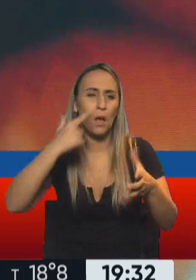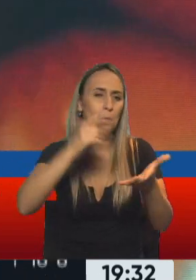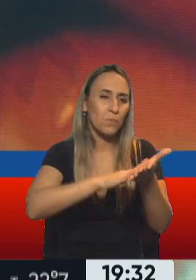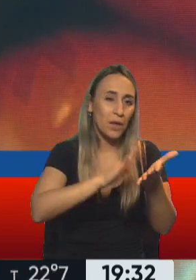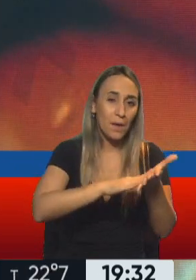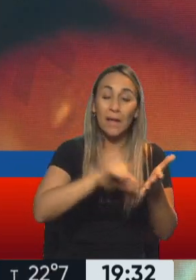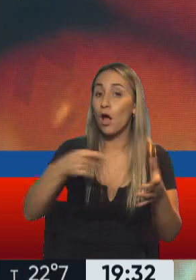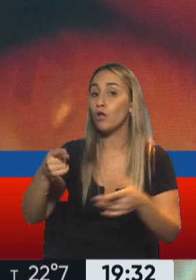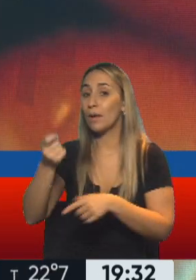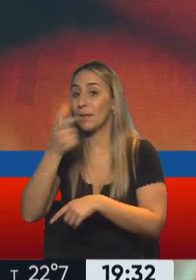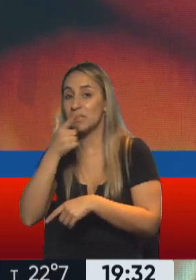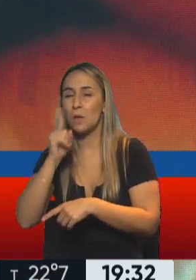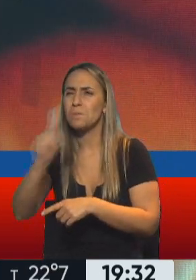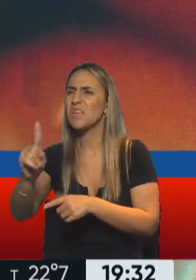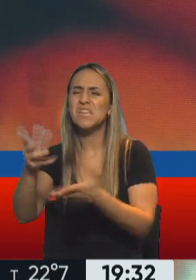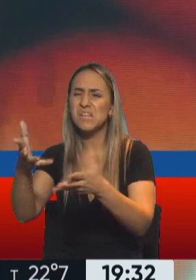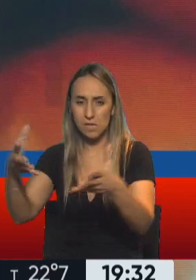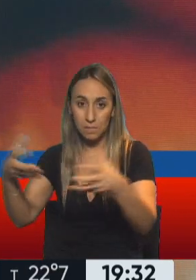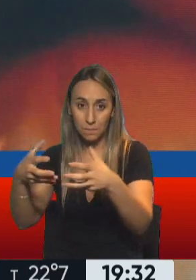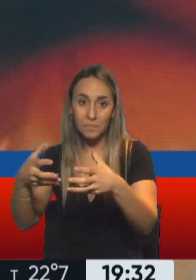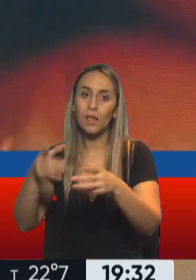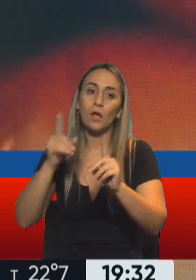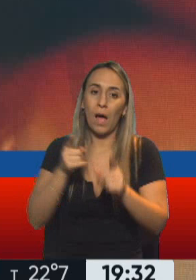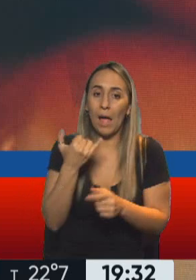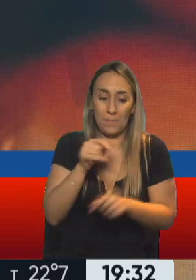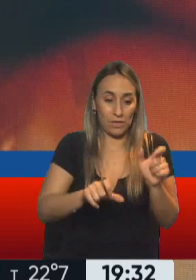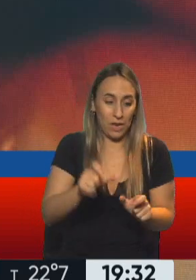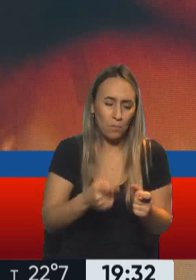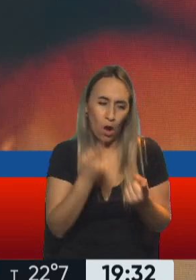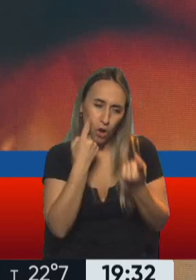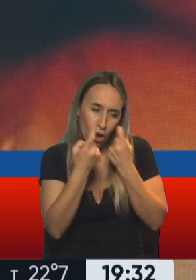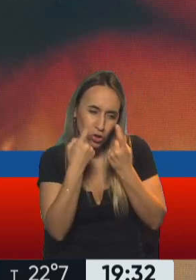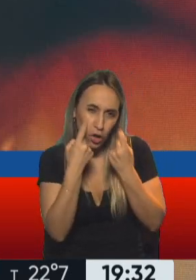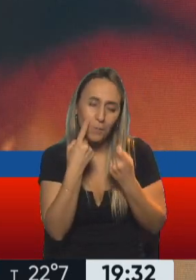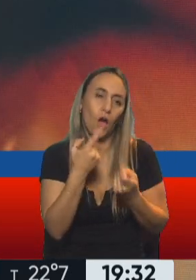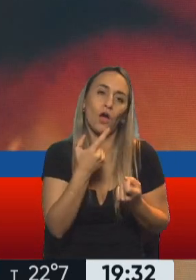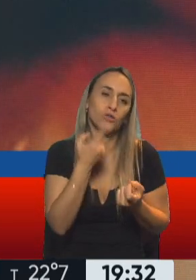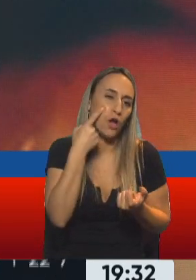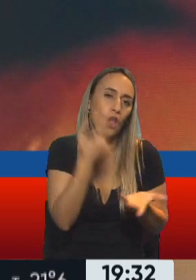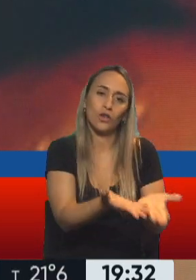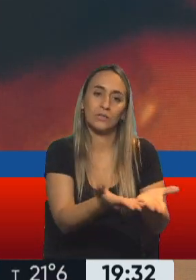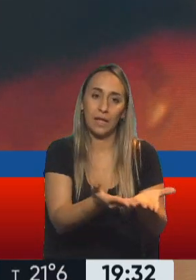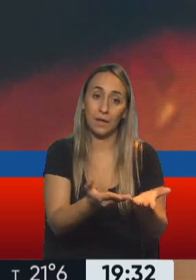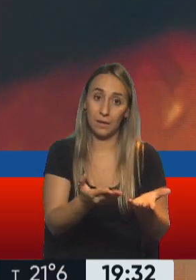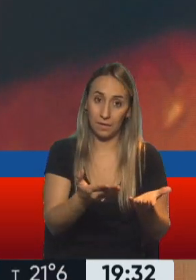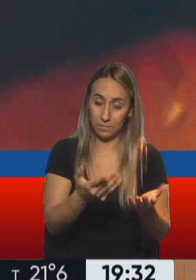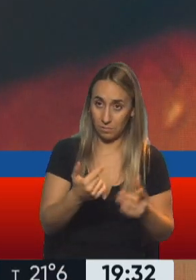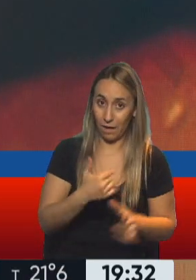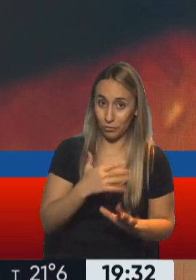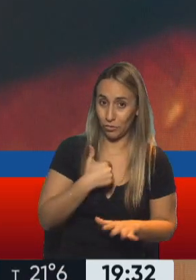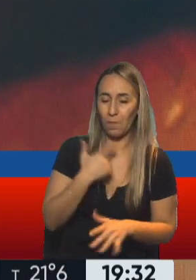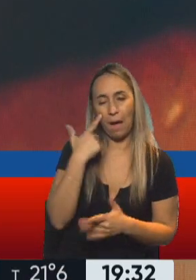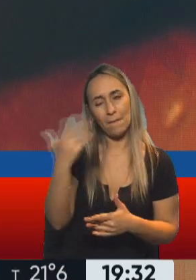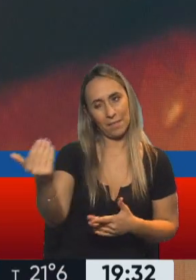son revisados por gente que entiende el tema. Sí, a veces nosotros revisamos algunos y a veces le decimos, che, pasame la base de